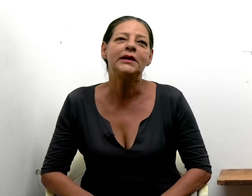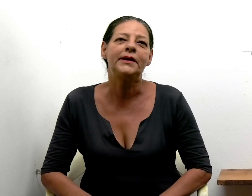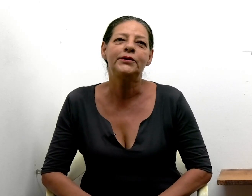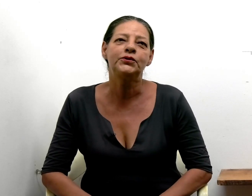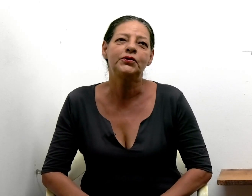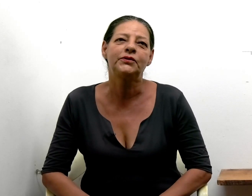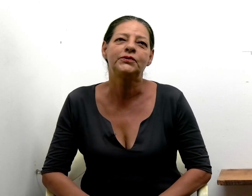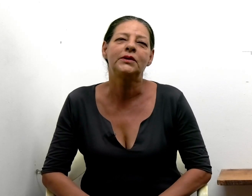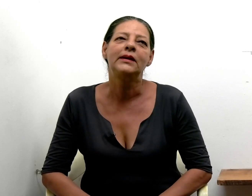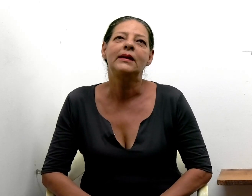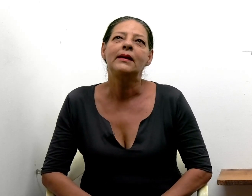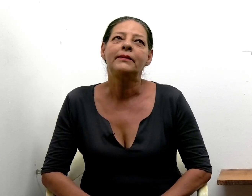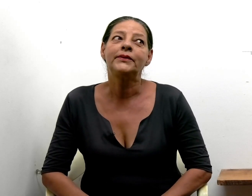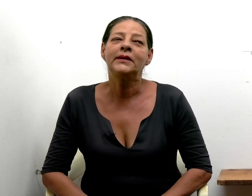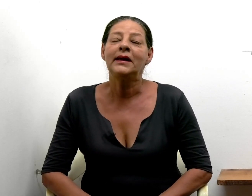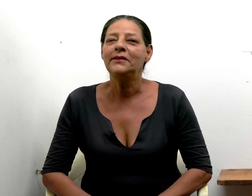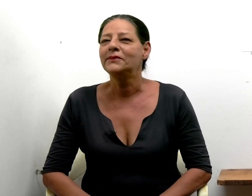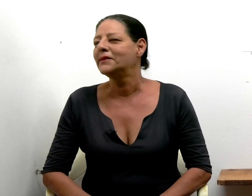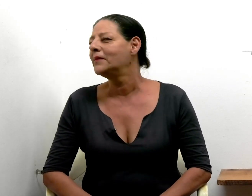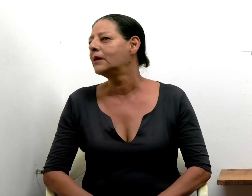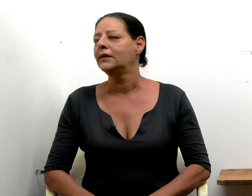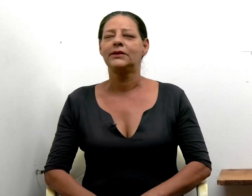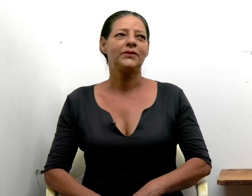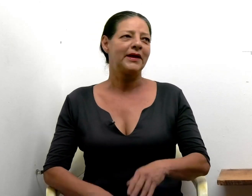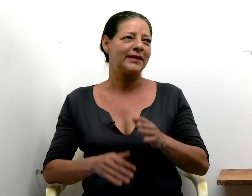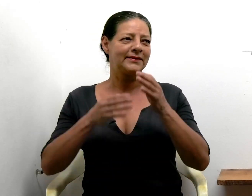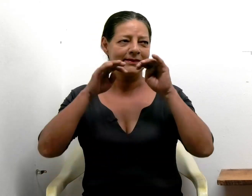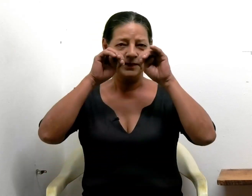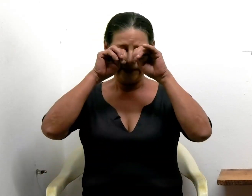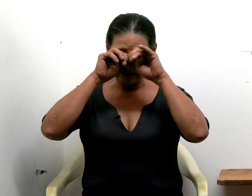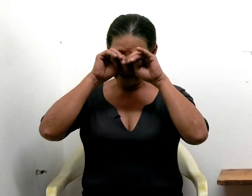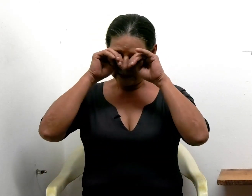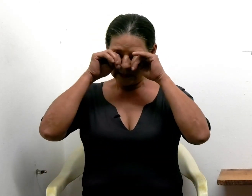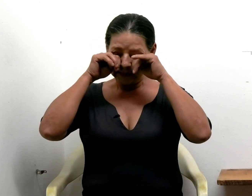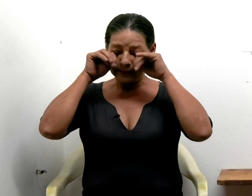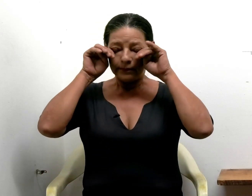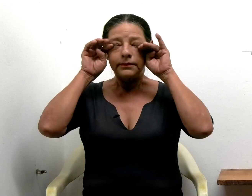no nos puede salir a nosotros? Te la íbamos con la gana, lloran?